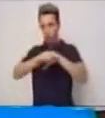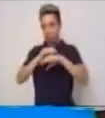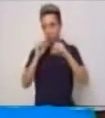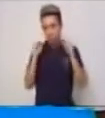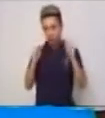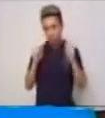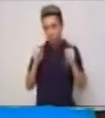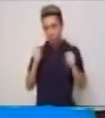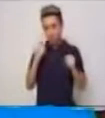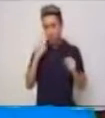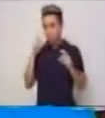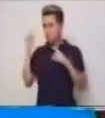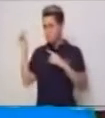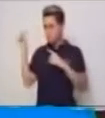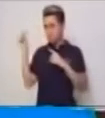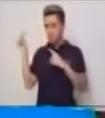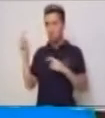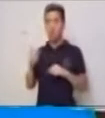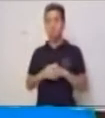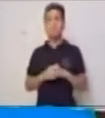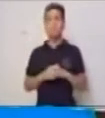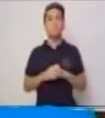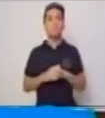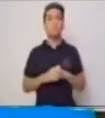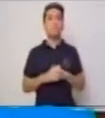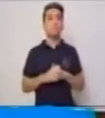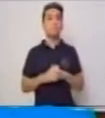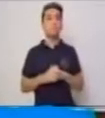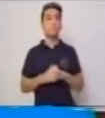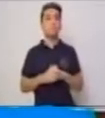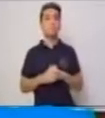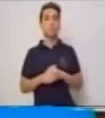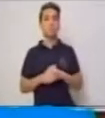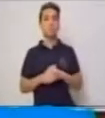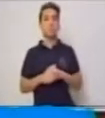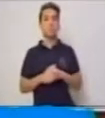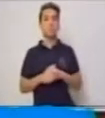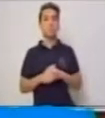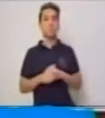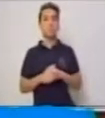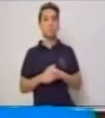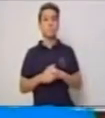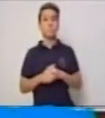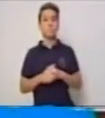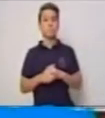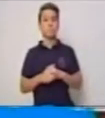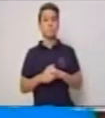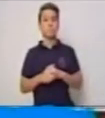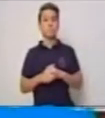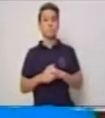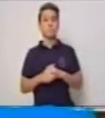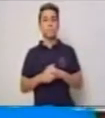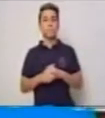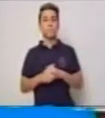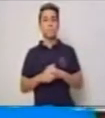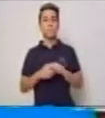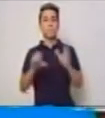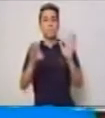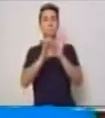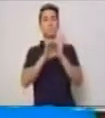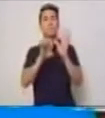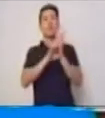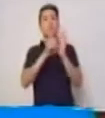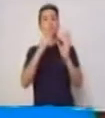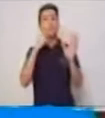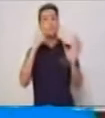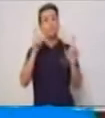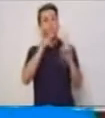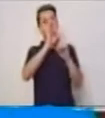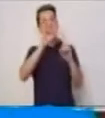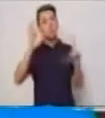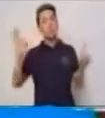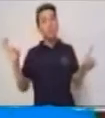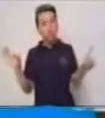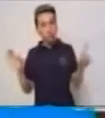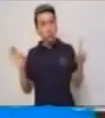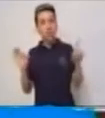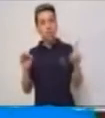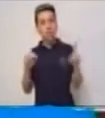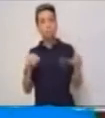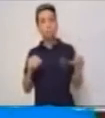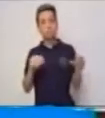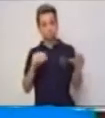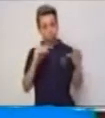a ver ejemplos de oraciones compuestas. En las